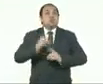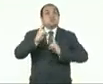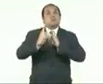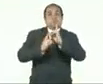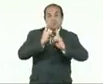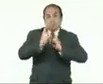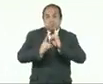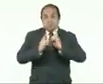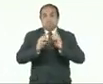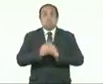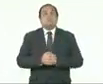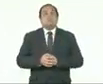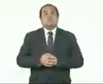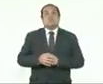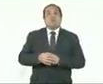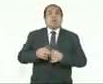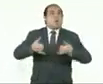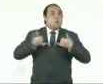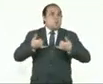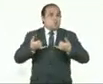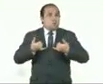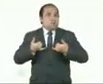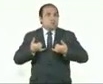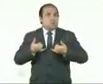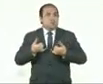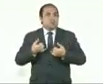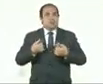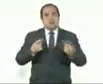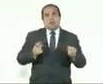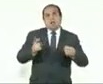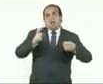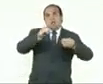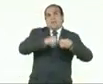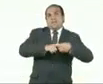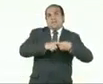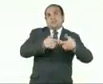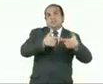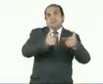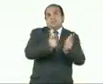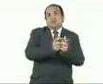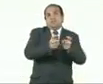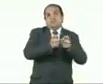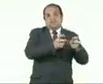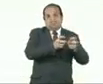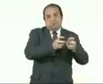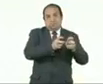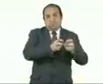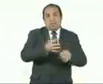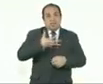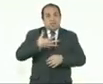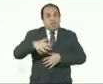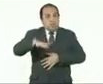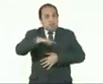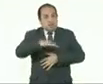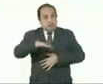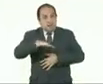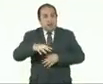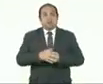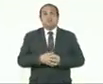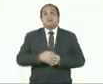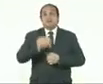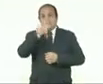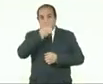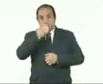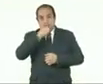deportivas. Que un joven, en vez de acercarse a la delincuencia, pues tenga un espacio, una escuela en